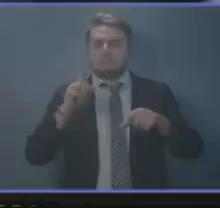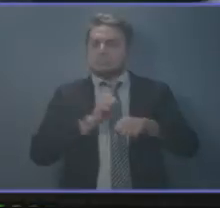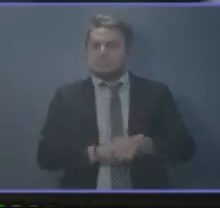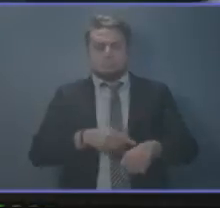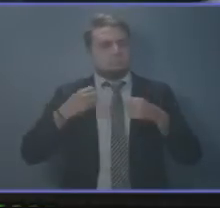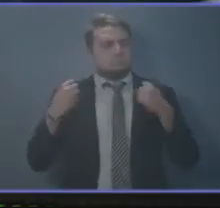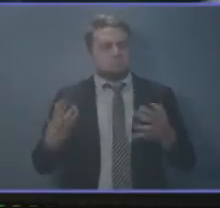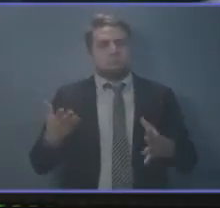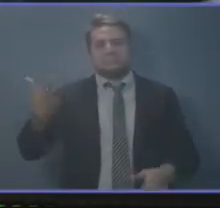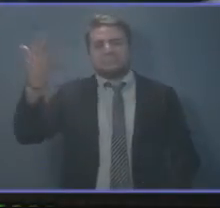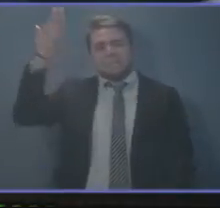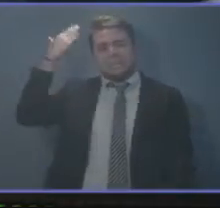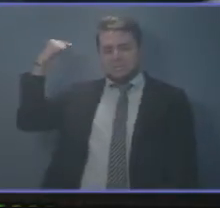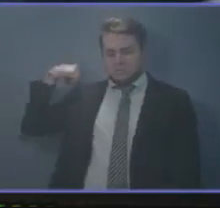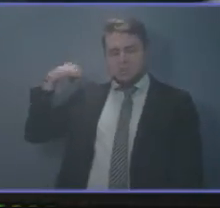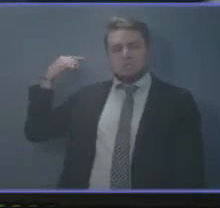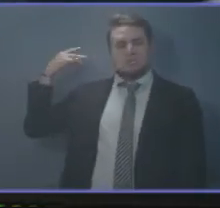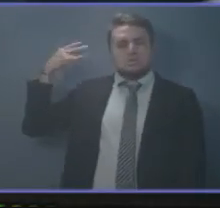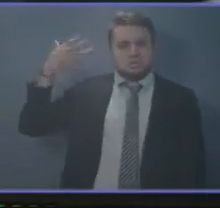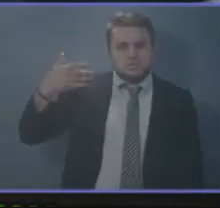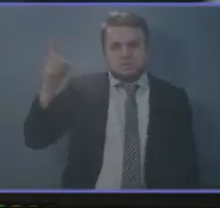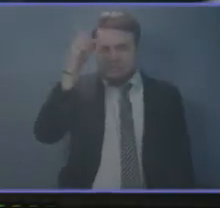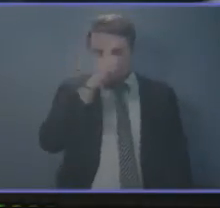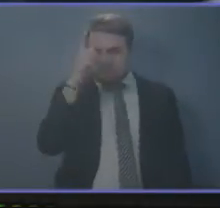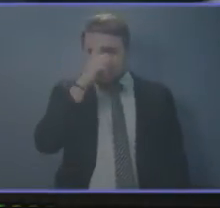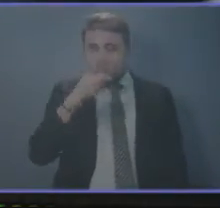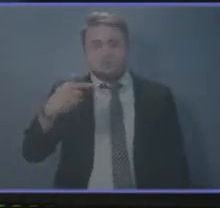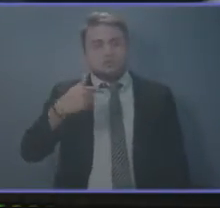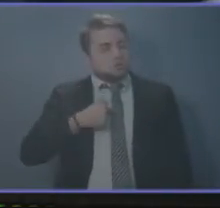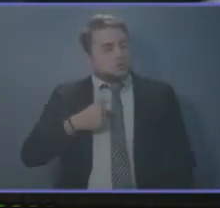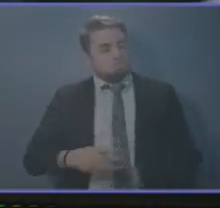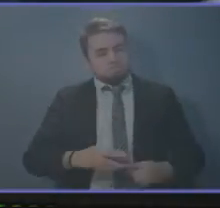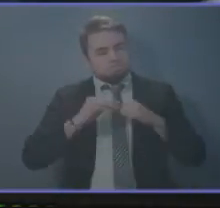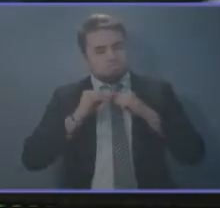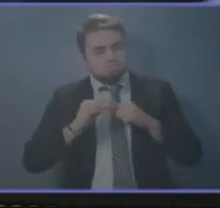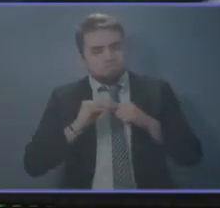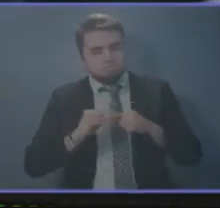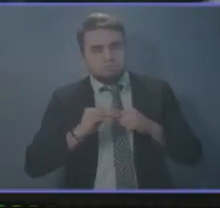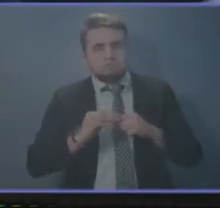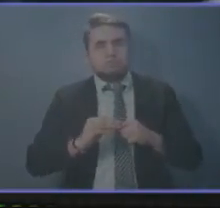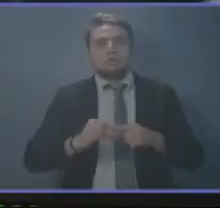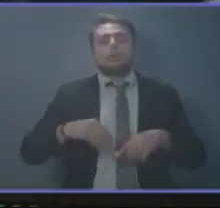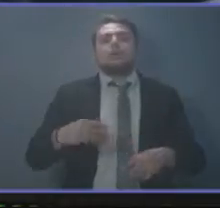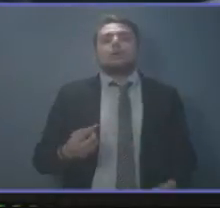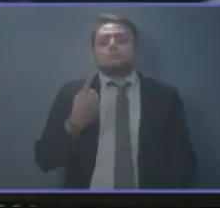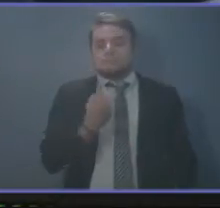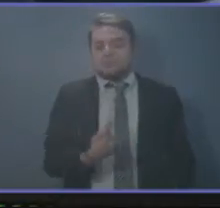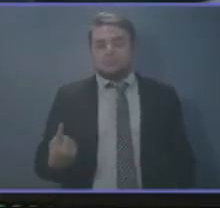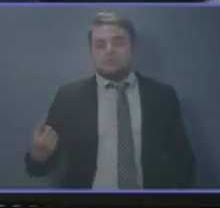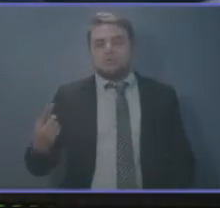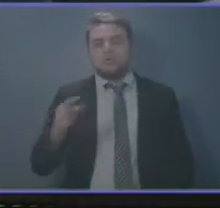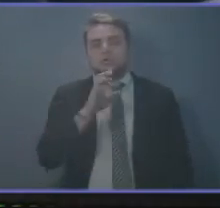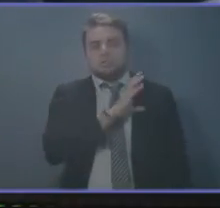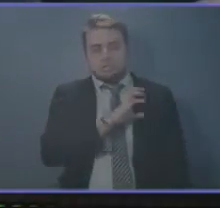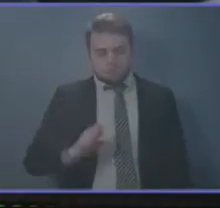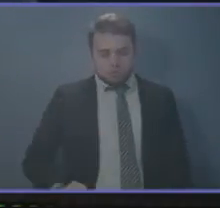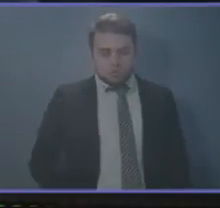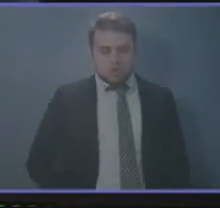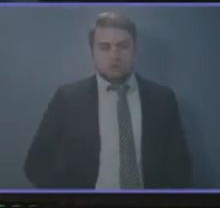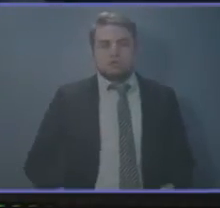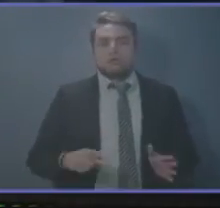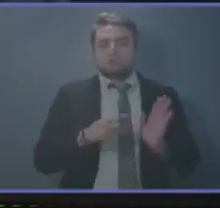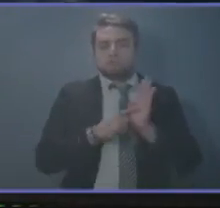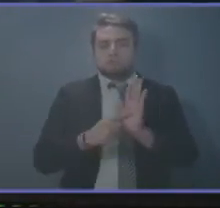durante los últimos años que he tenido el privilegio de ser representante del pueblo salvadoreño, que he sido un